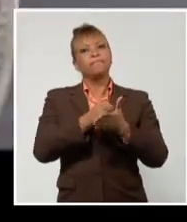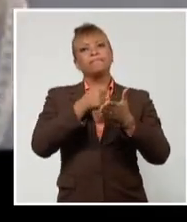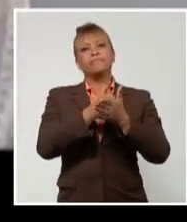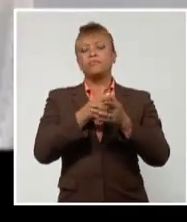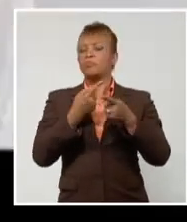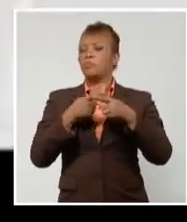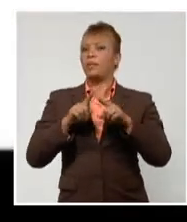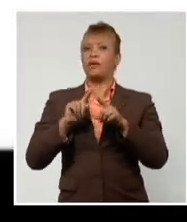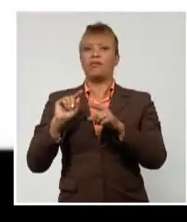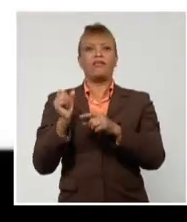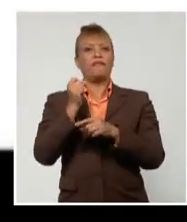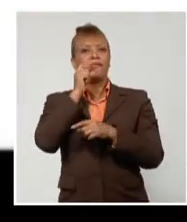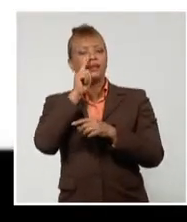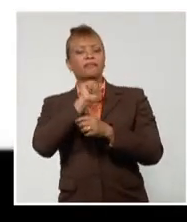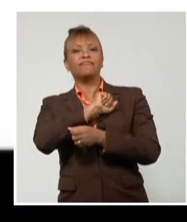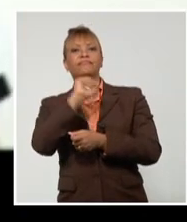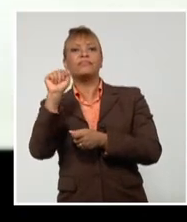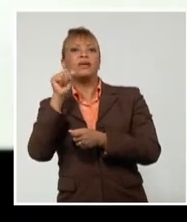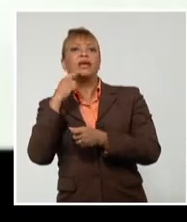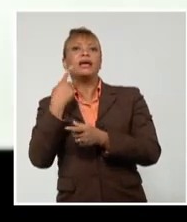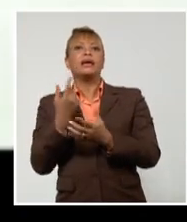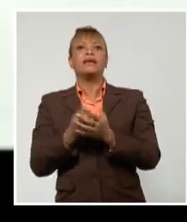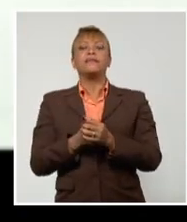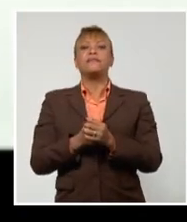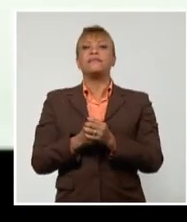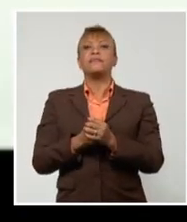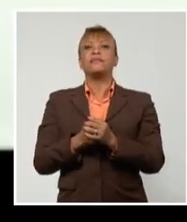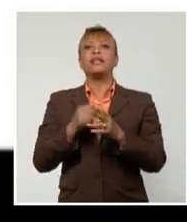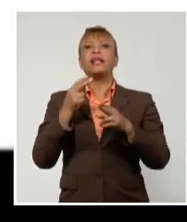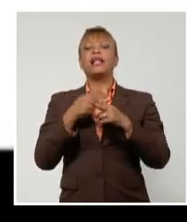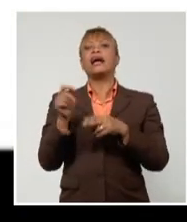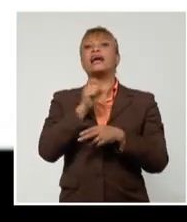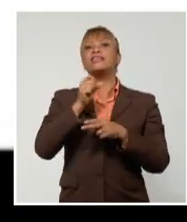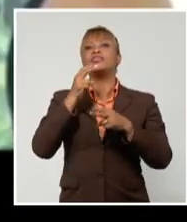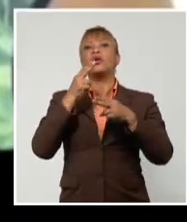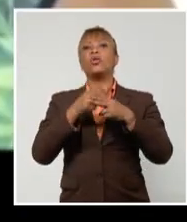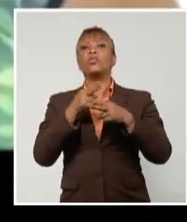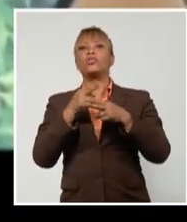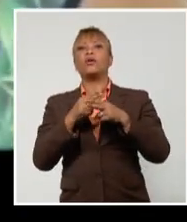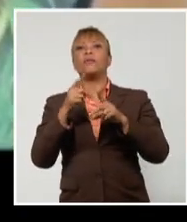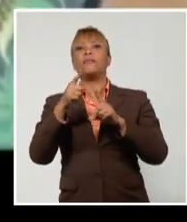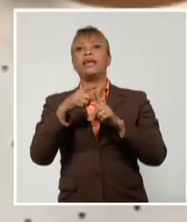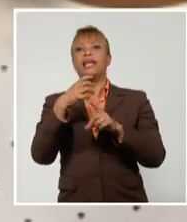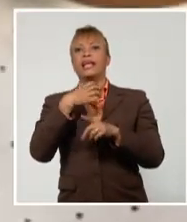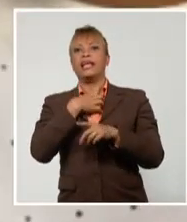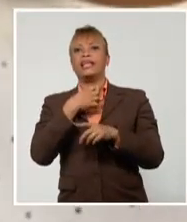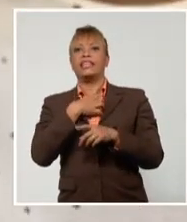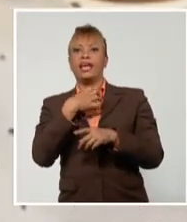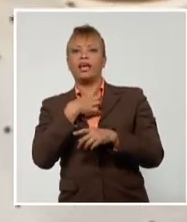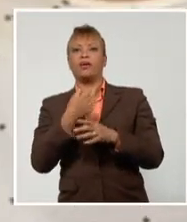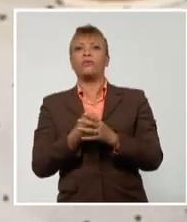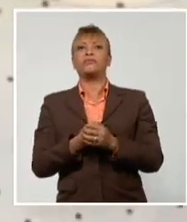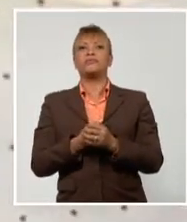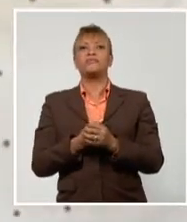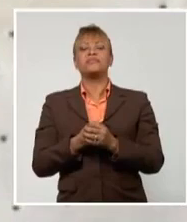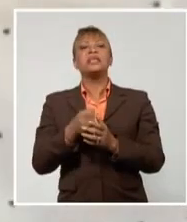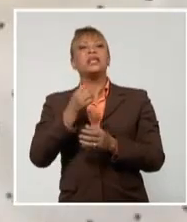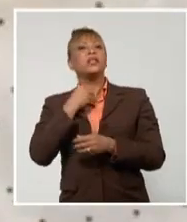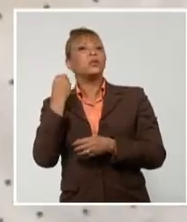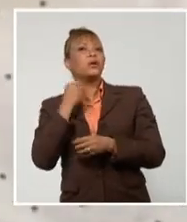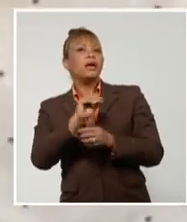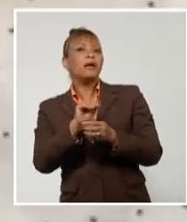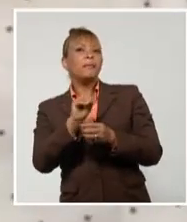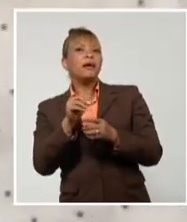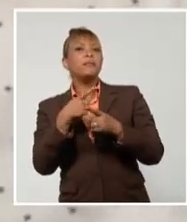concreto la popularidad de su canción Tengo y por ende su consolidación como proyecto. Nos llamábamos de Punto D hace